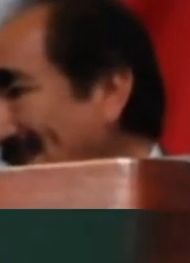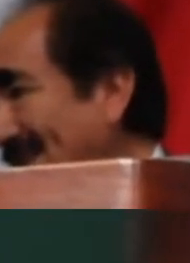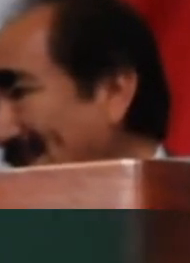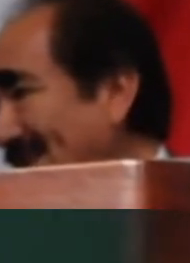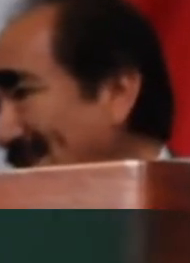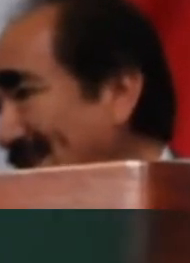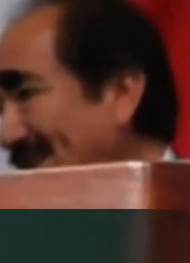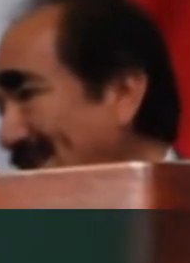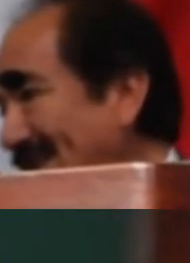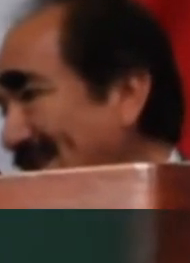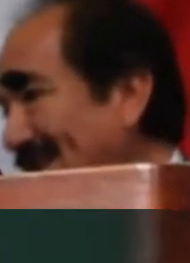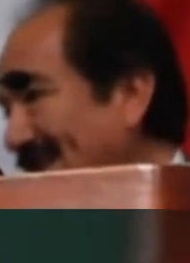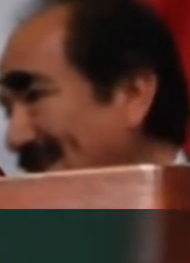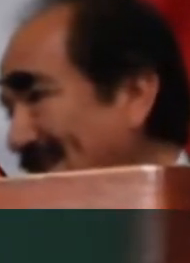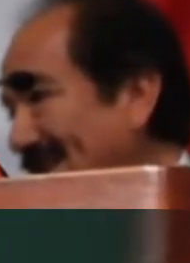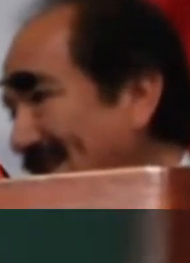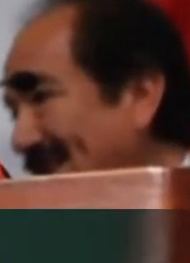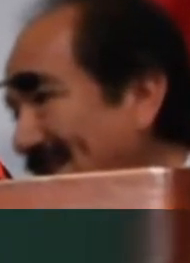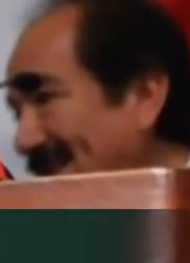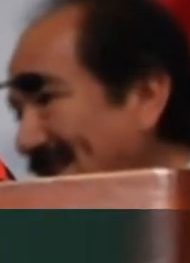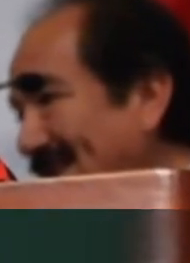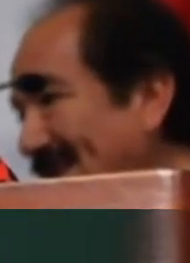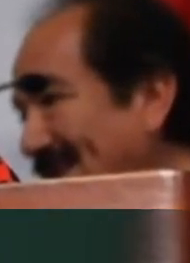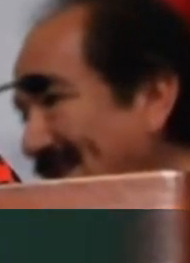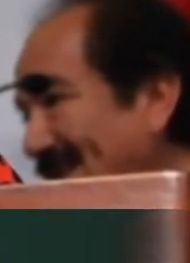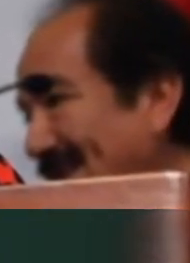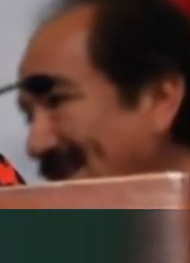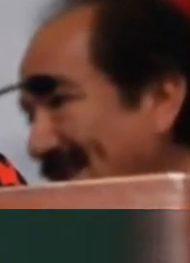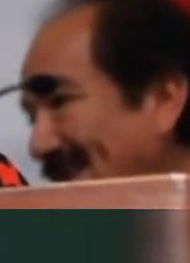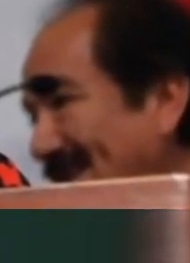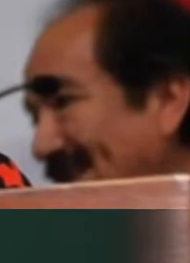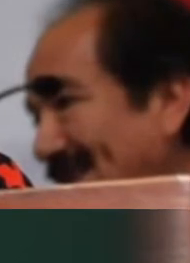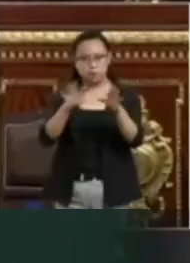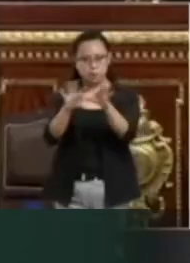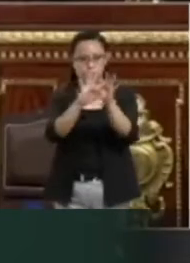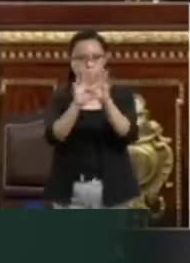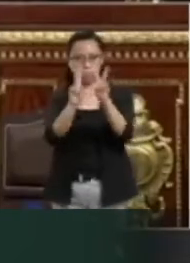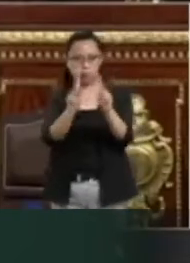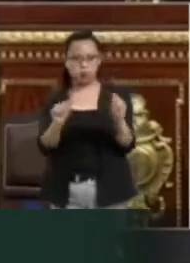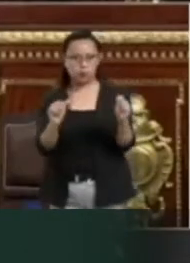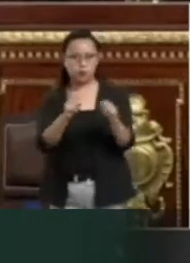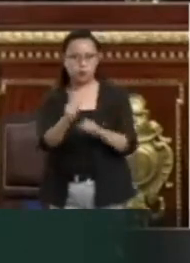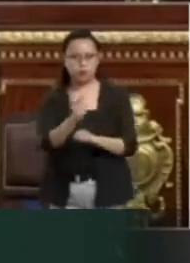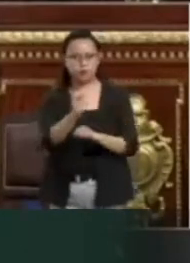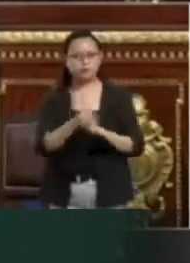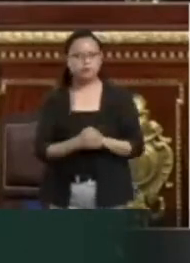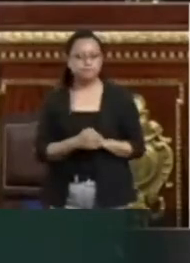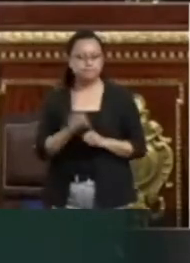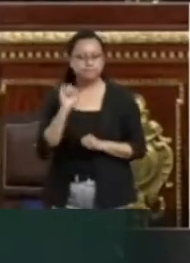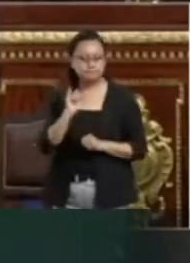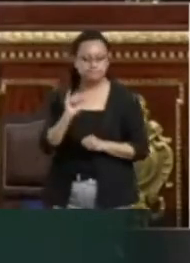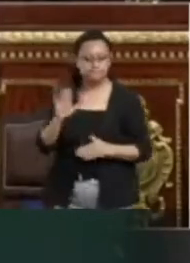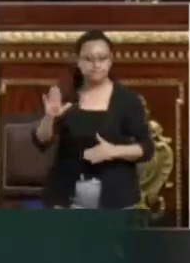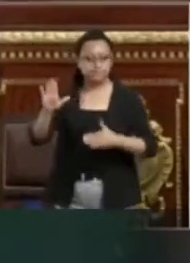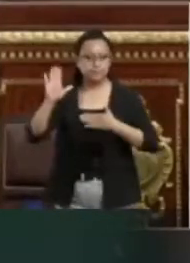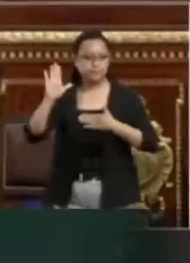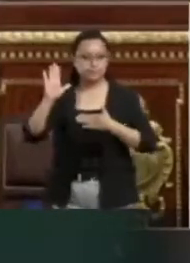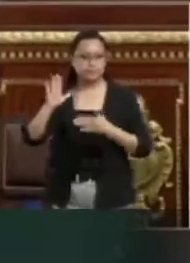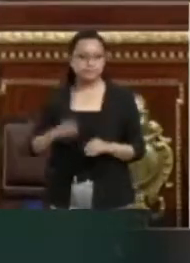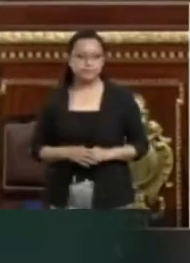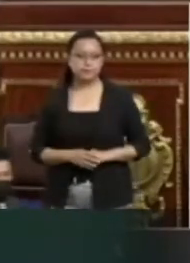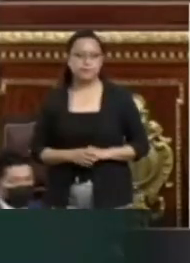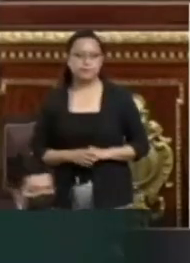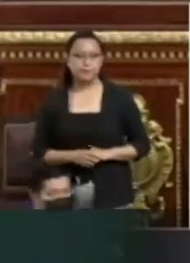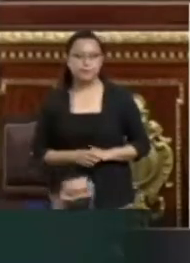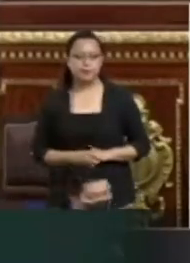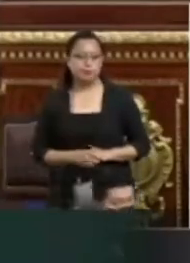Trabajo, quien comunicó su ausencia durante la sesión de este martes. Como diputada suplente tomó protesta la ciudadana Diana Laura Serral de Cruz.